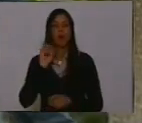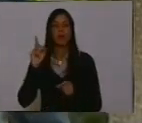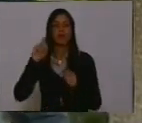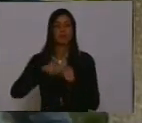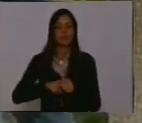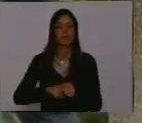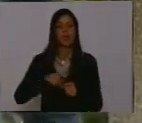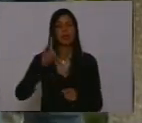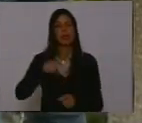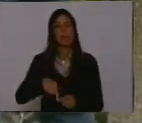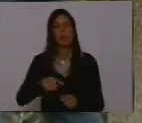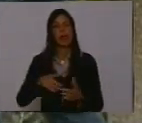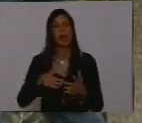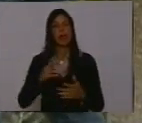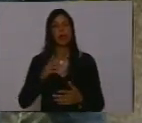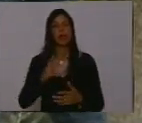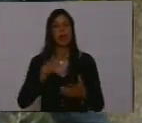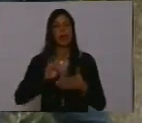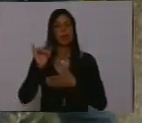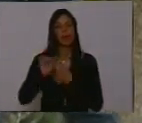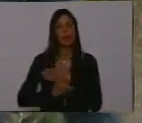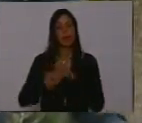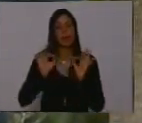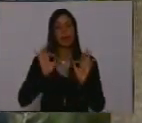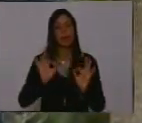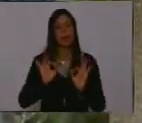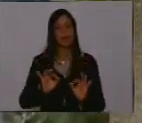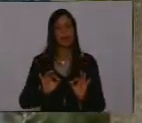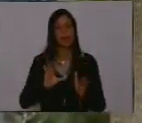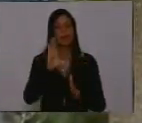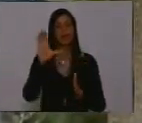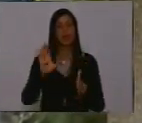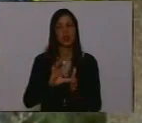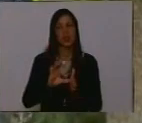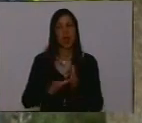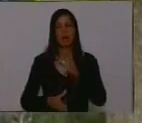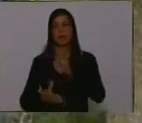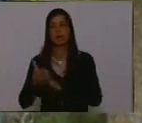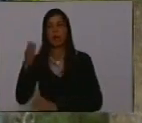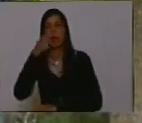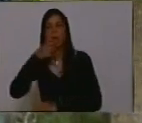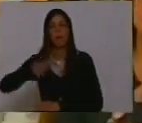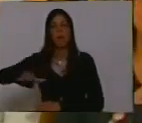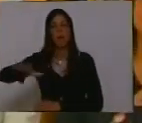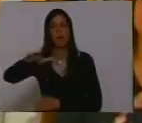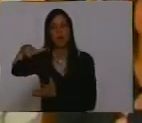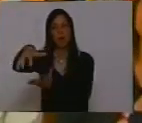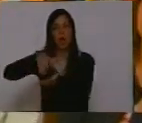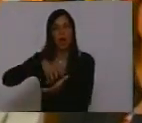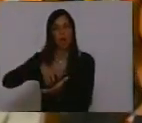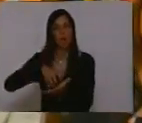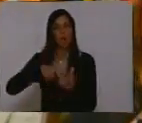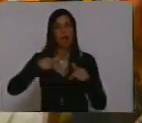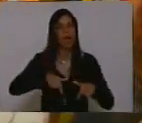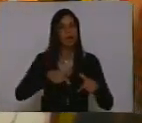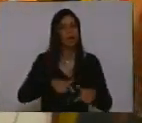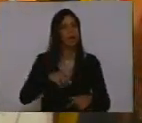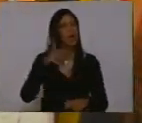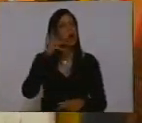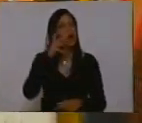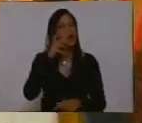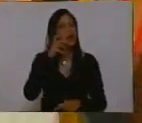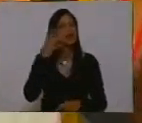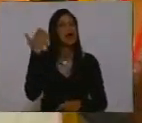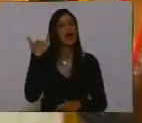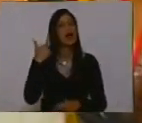migración, compañeros, de la ciudad al campo. Todos aquí escuchamos siempre el éxodo del campo